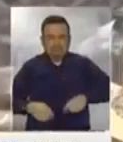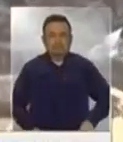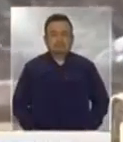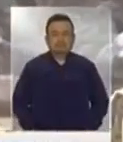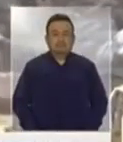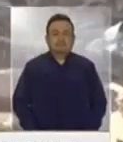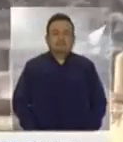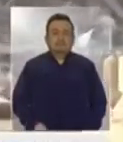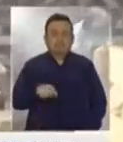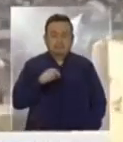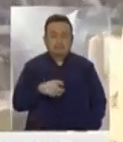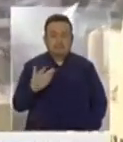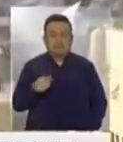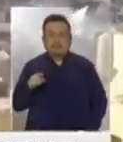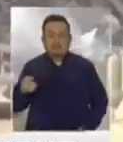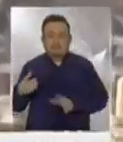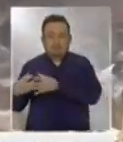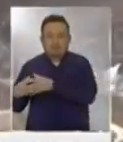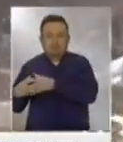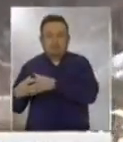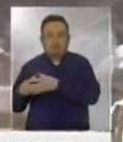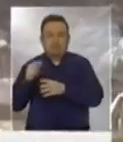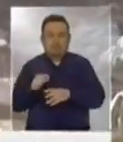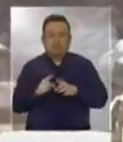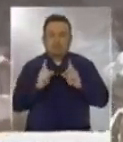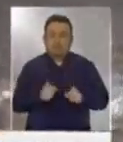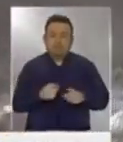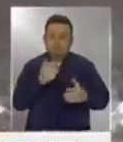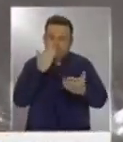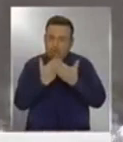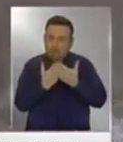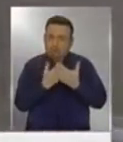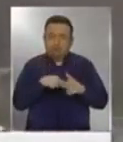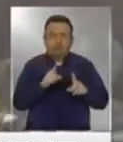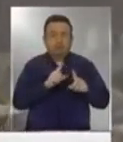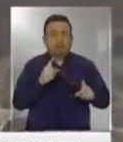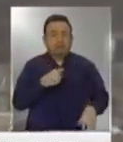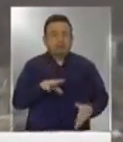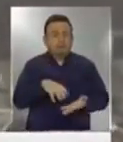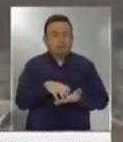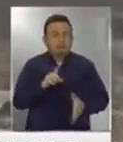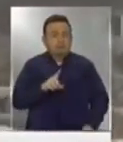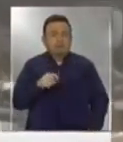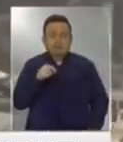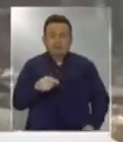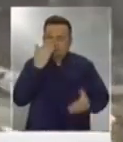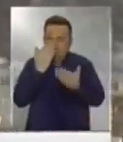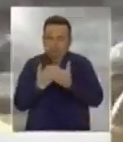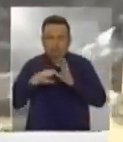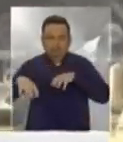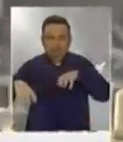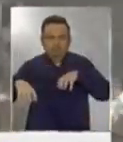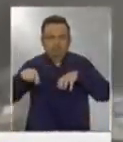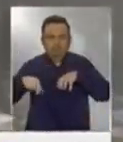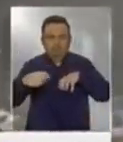que opera, chiita, que opera en el Líbano y que se enfrenta, para que no digan que es la ciudadanía o el gobierno, y que se enfrenta